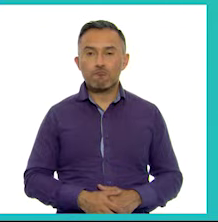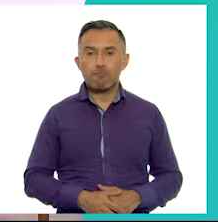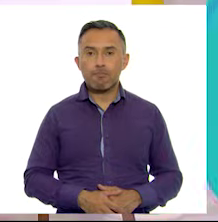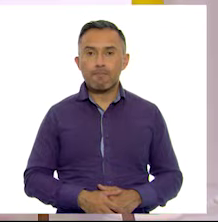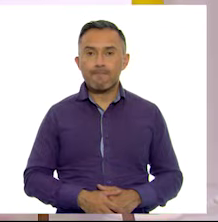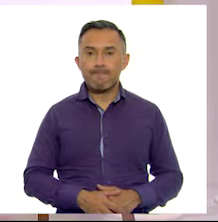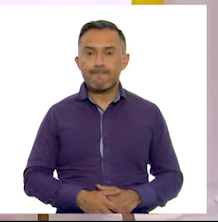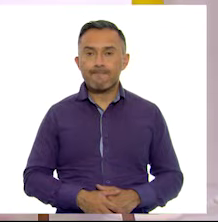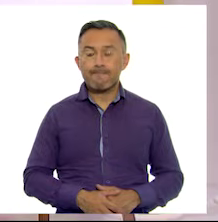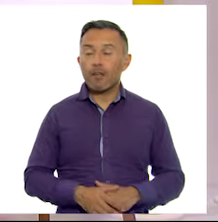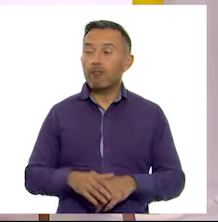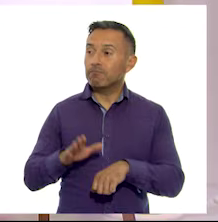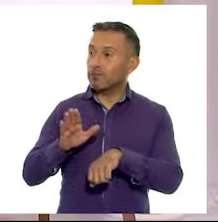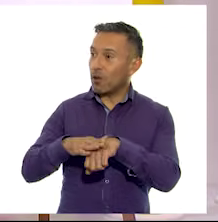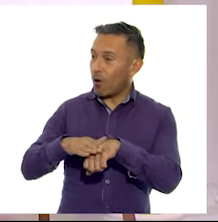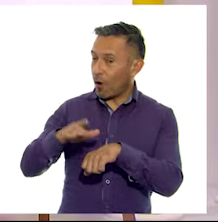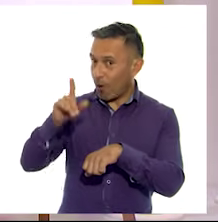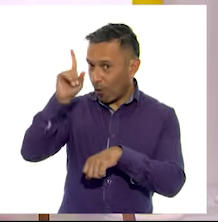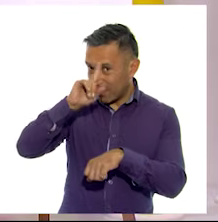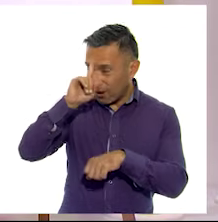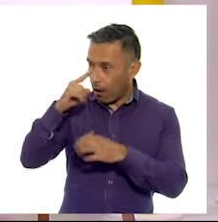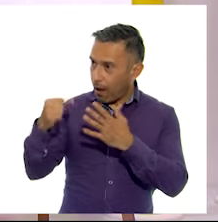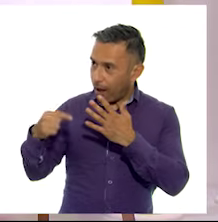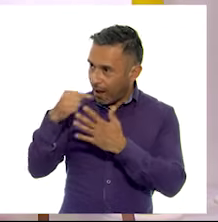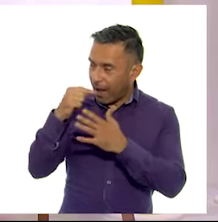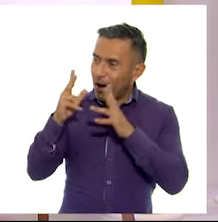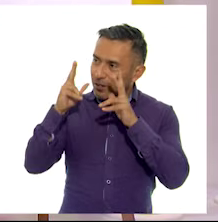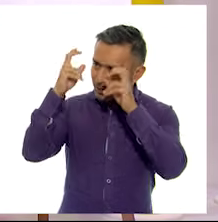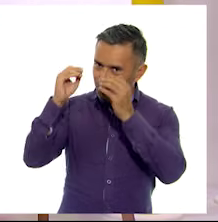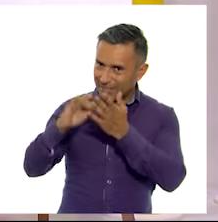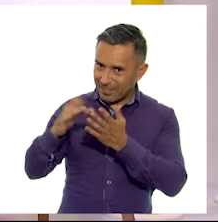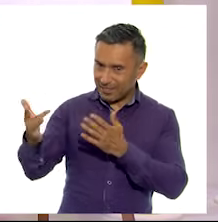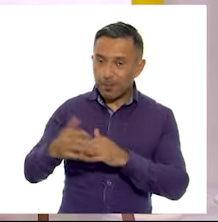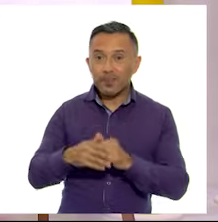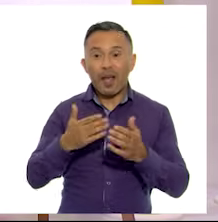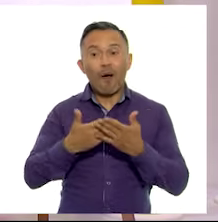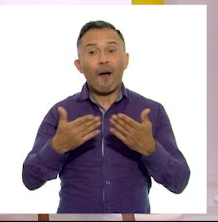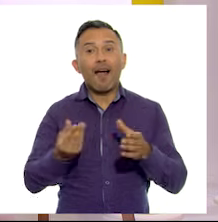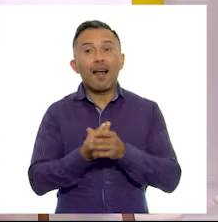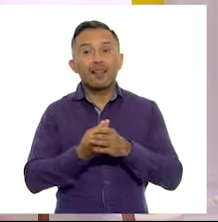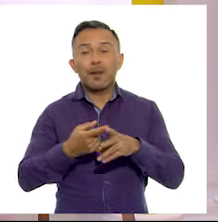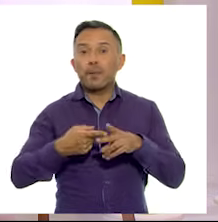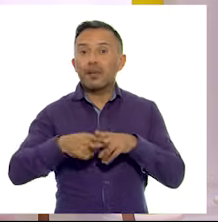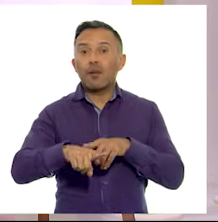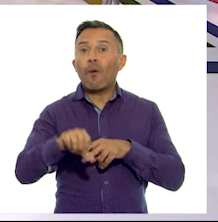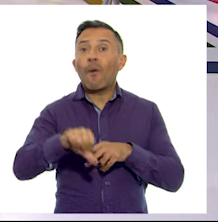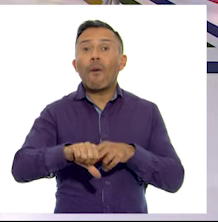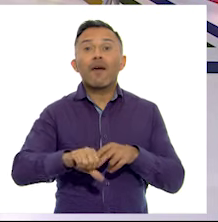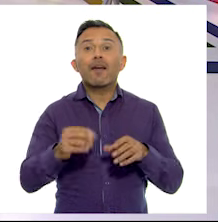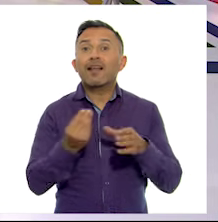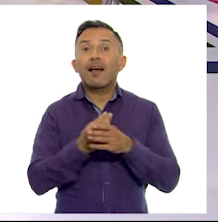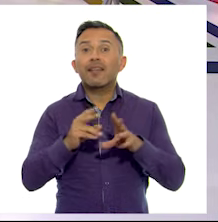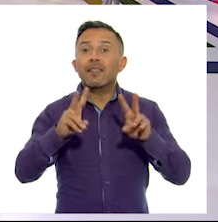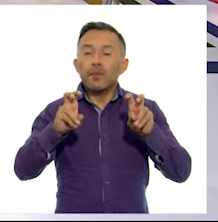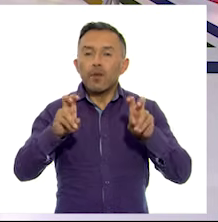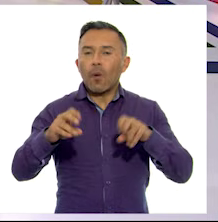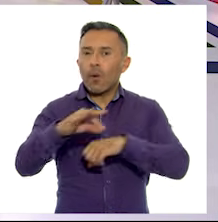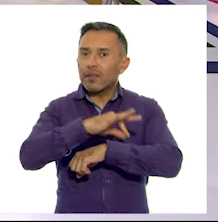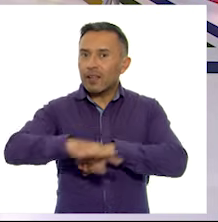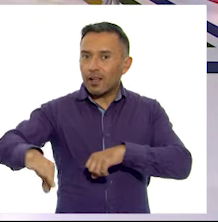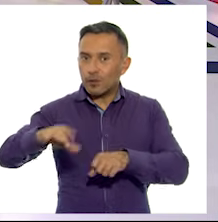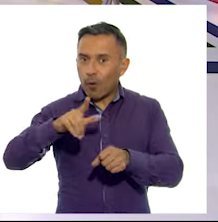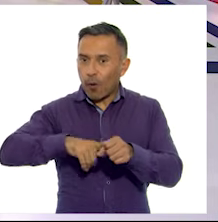Muchas gracias por estas recomendaciones, Ajolisto. Ahora sí, vamos a comenzar con esta clase, niñas y niños, que lleva por título Trazos de Colores.